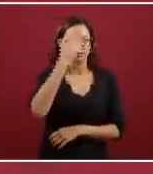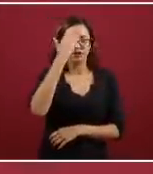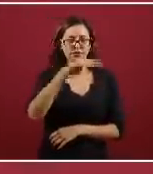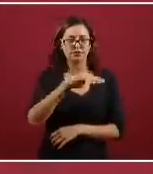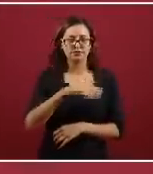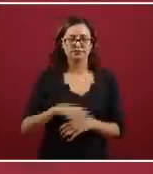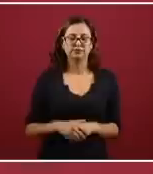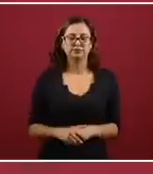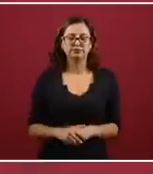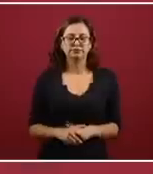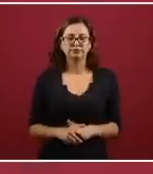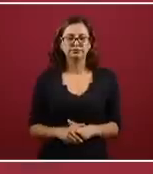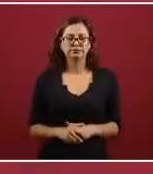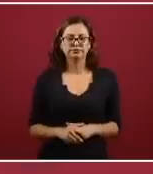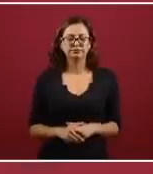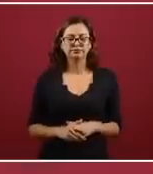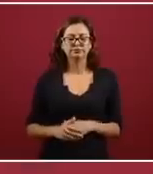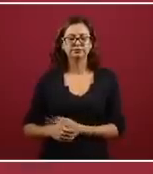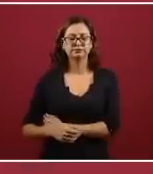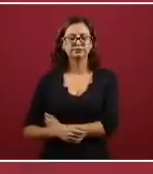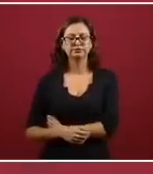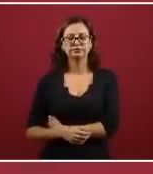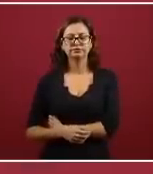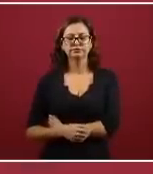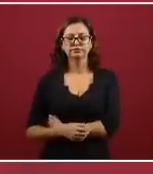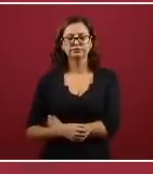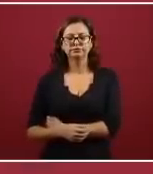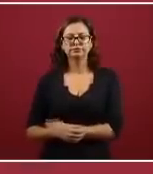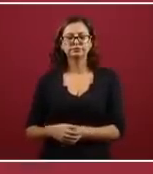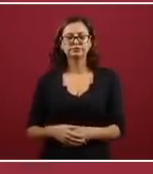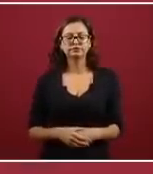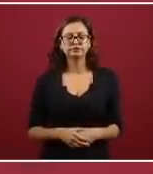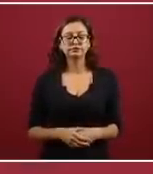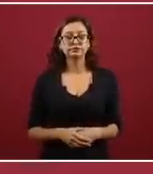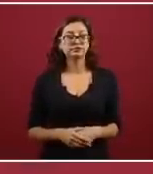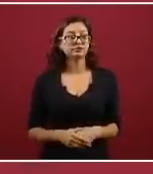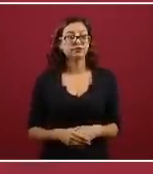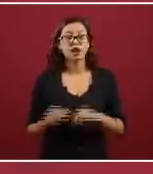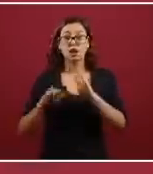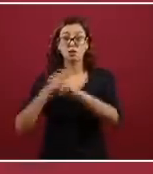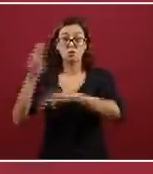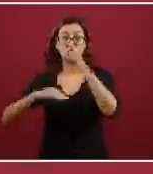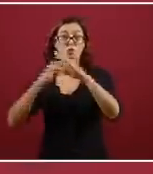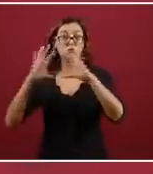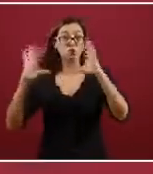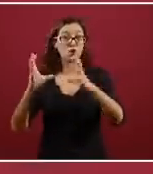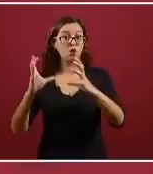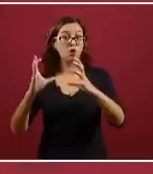Es el gas más barato del mundo.